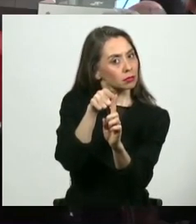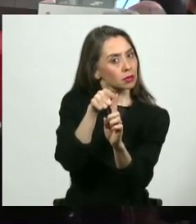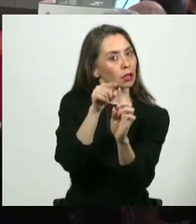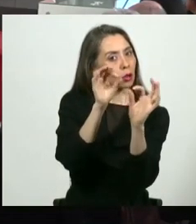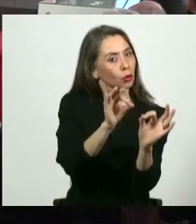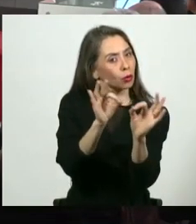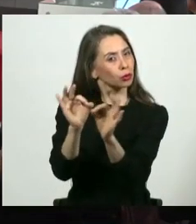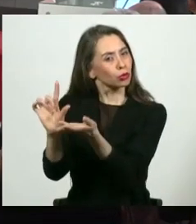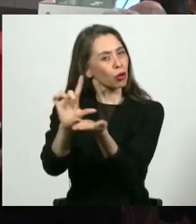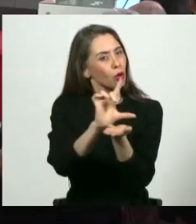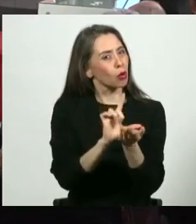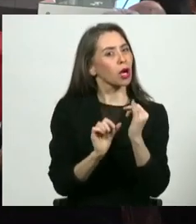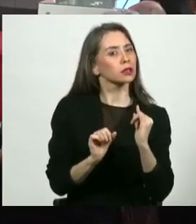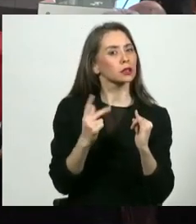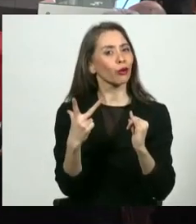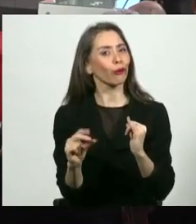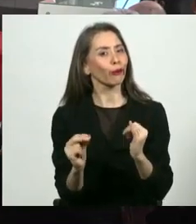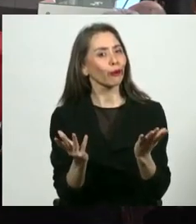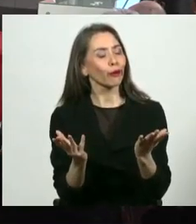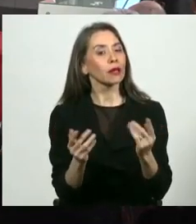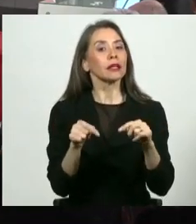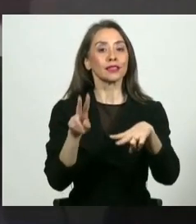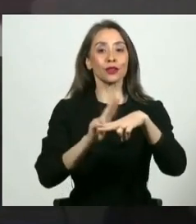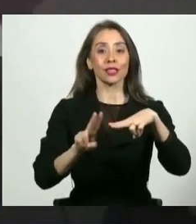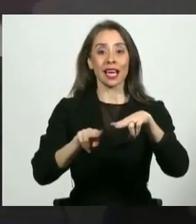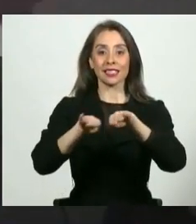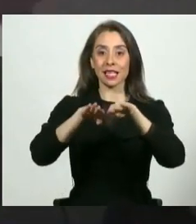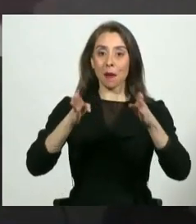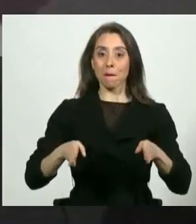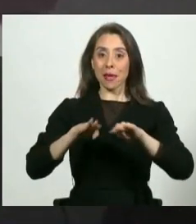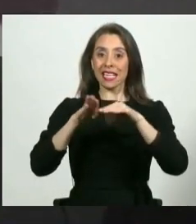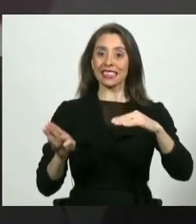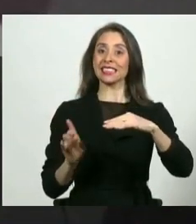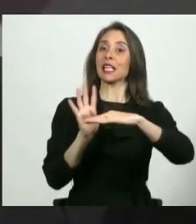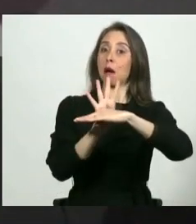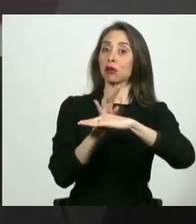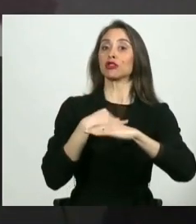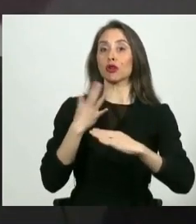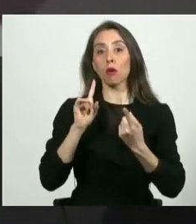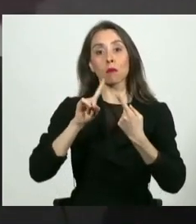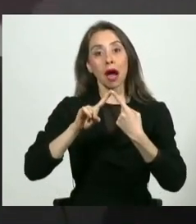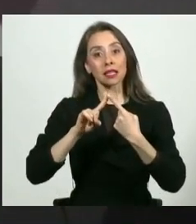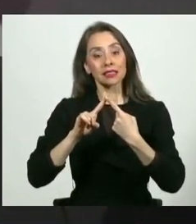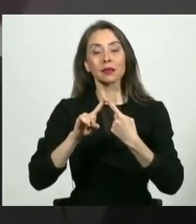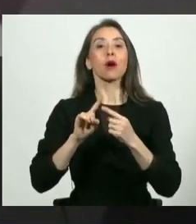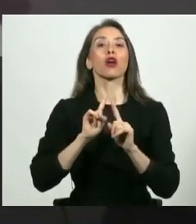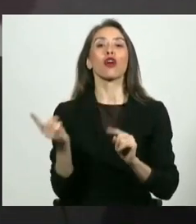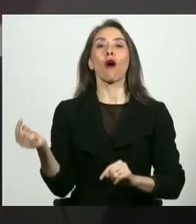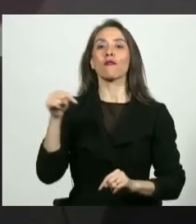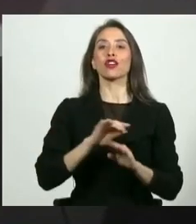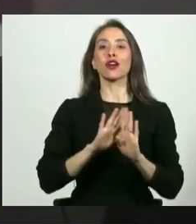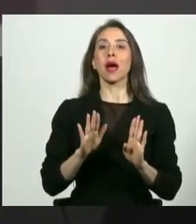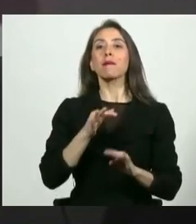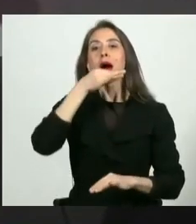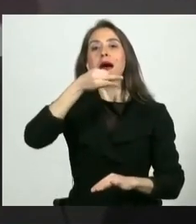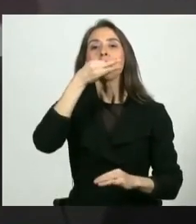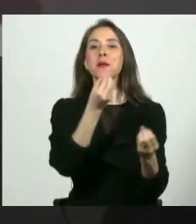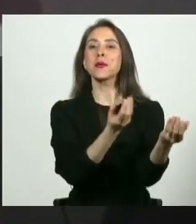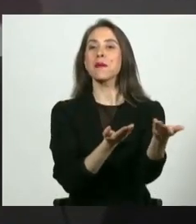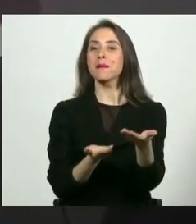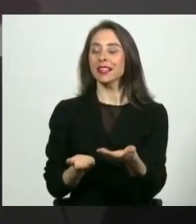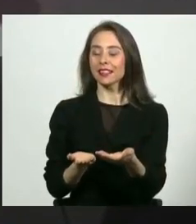que corresponde. Y este ejercicio que se hace hoy día en estas mesas, de las cuales además espero participar, no solamente venir a dar las palabras de